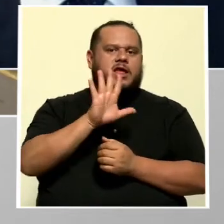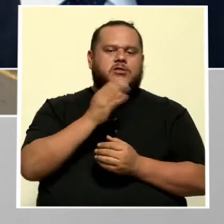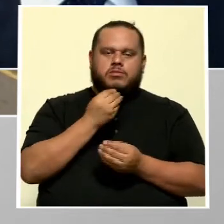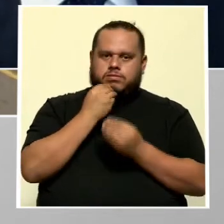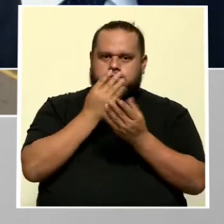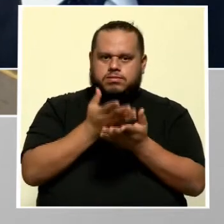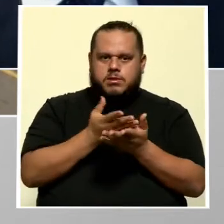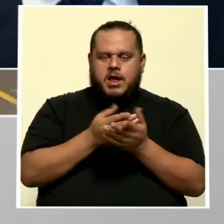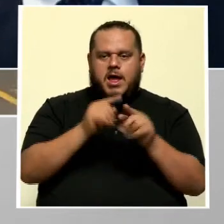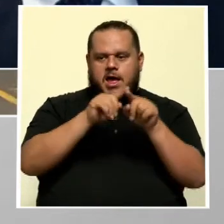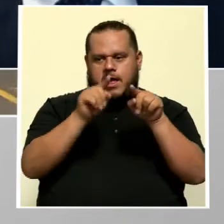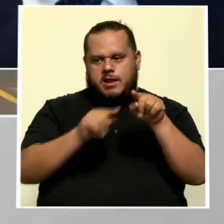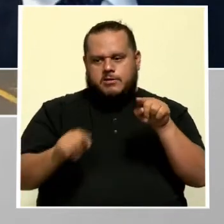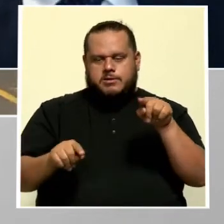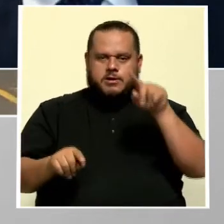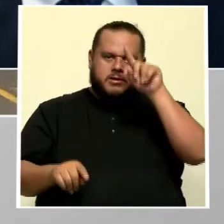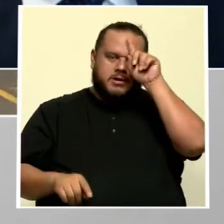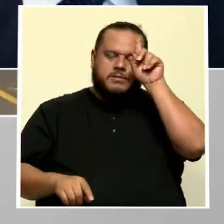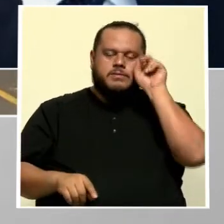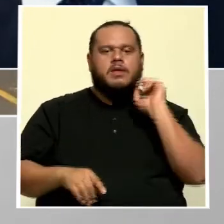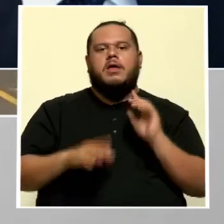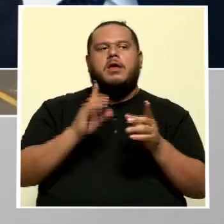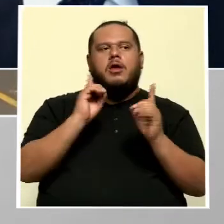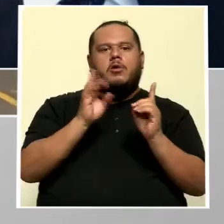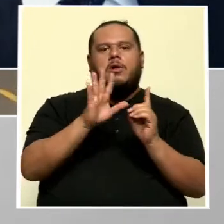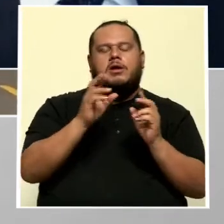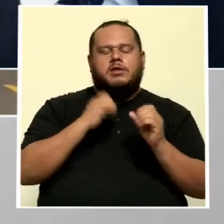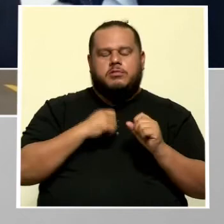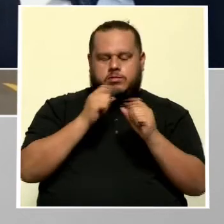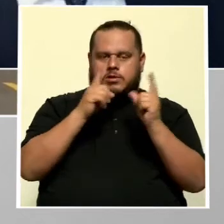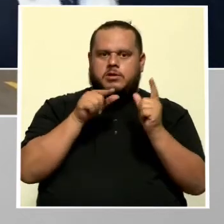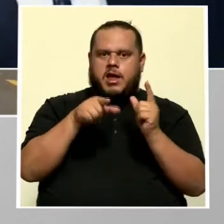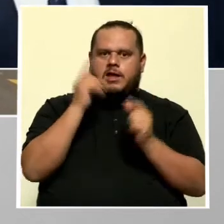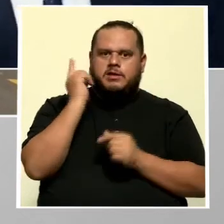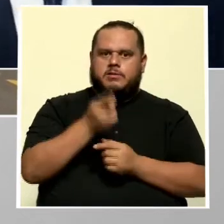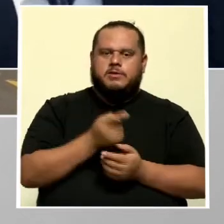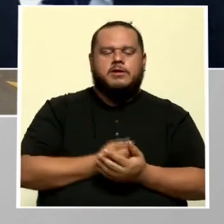a la Contraloría. ¿Cuál es su reacción a esa condena?